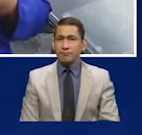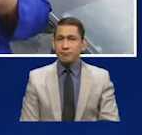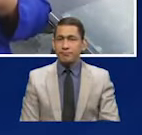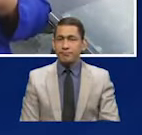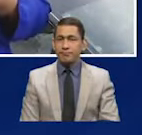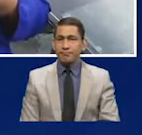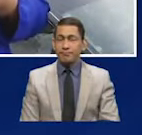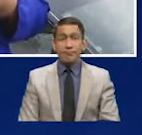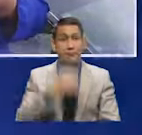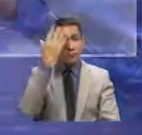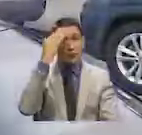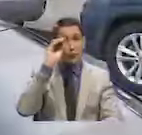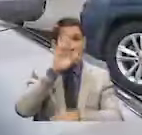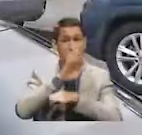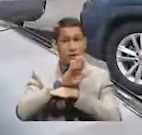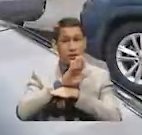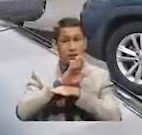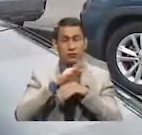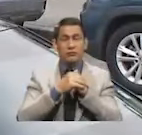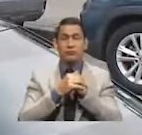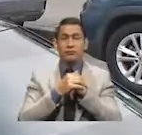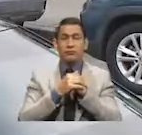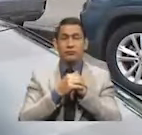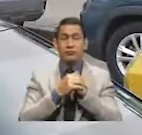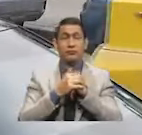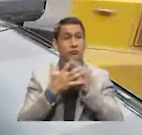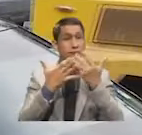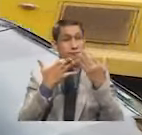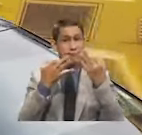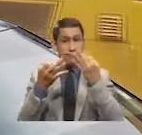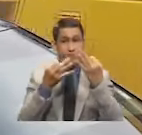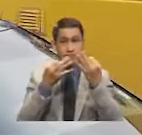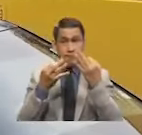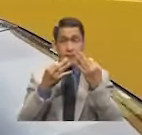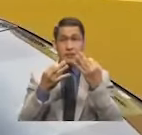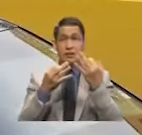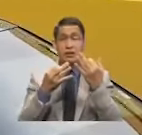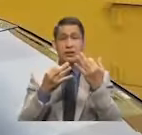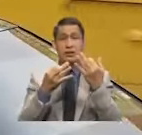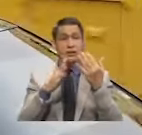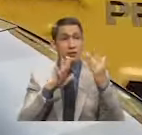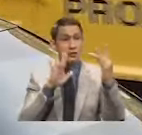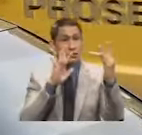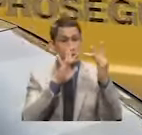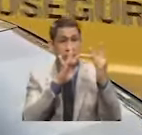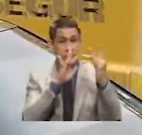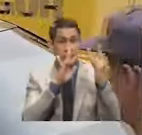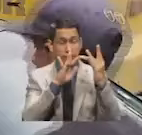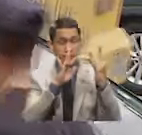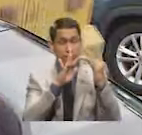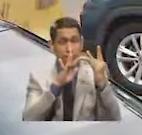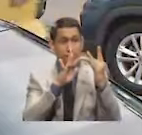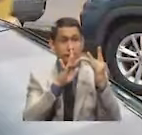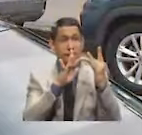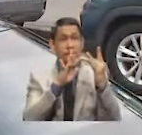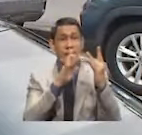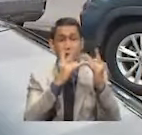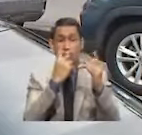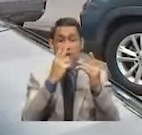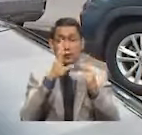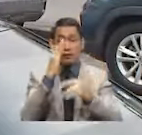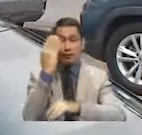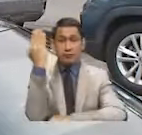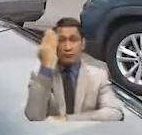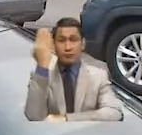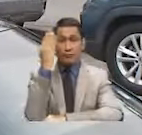¿Qué tal? Muy buenas tardes, estimados compañeros en estudios, estimados televidentes que se conectan a esta hora en la señal de TC Televisión.